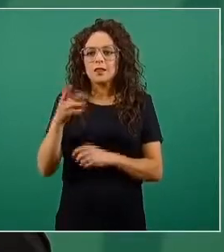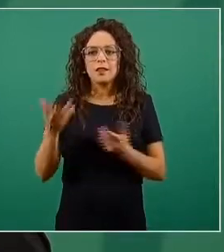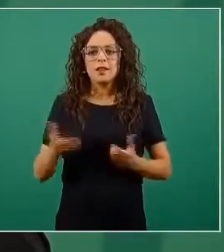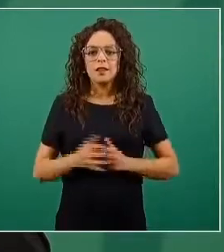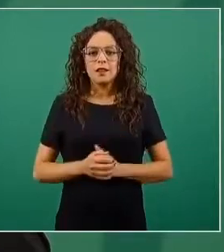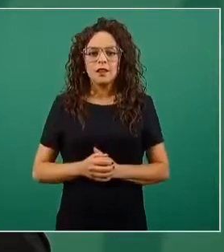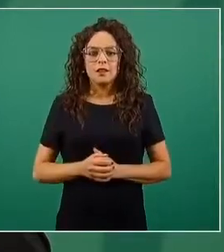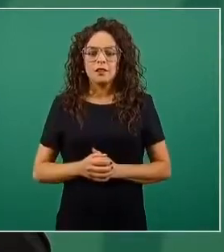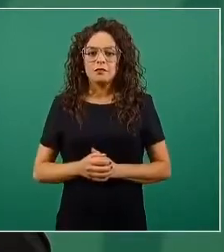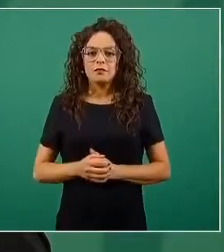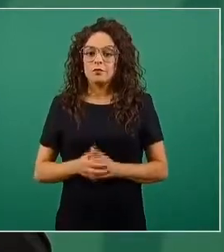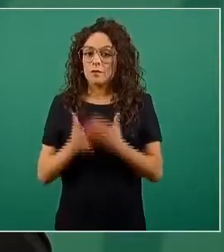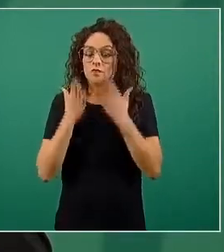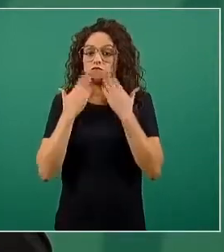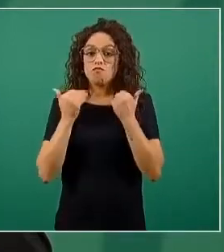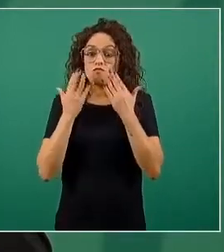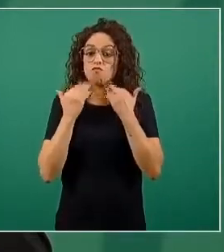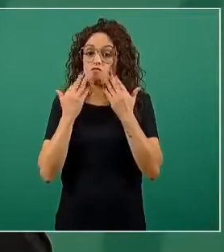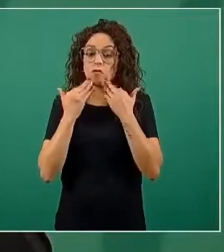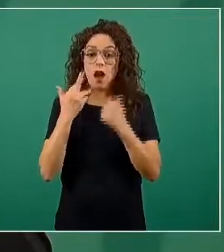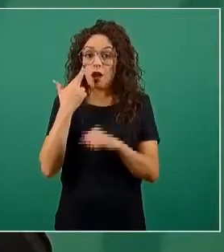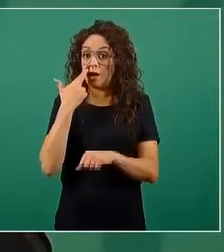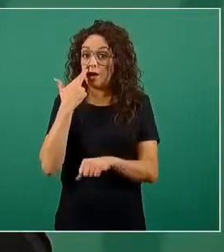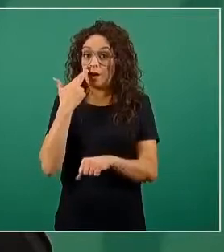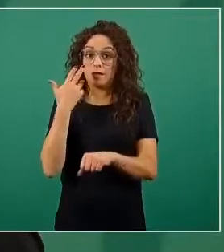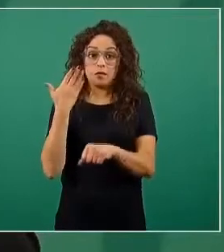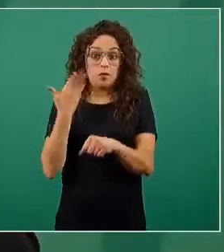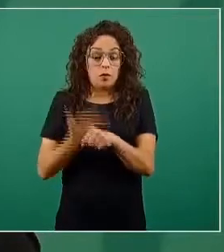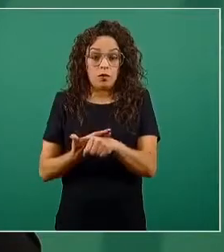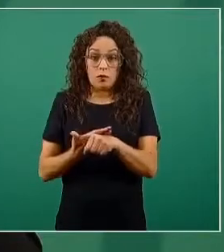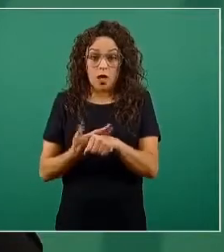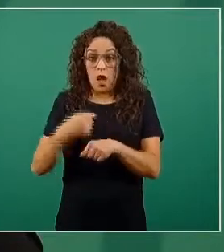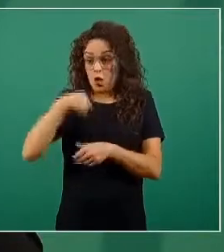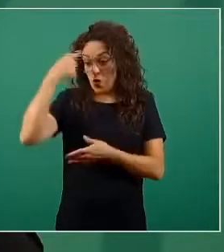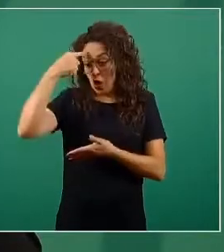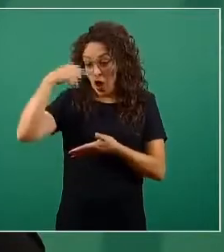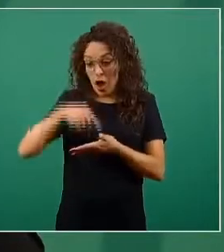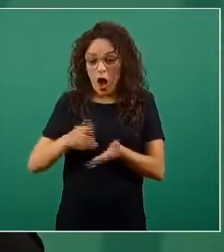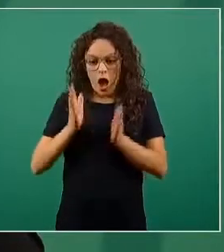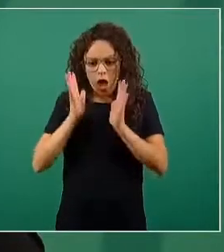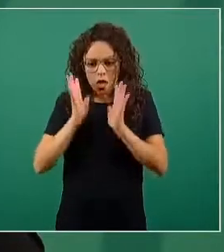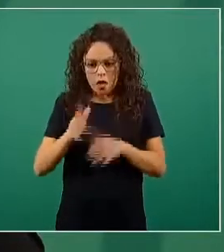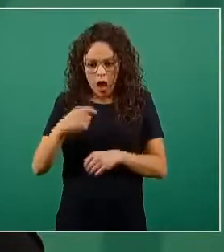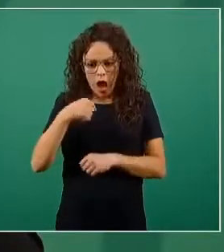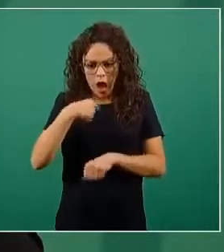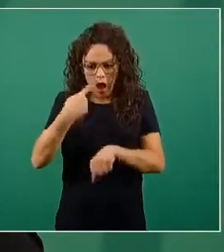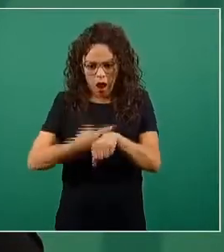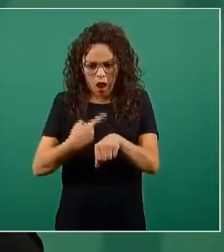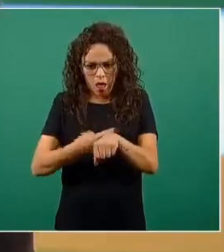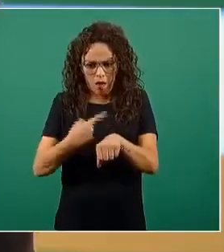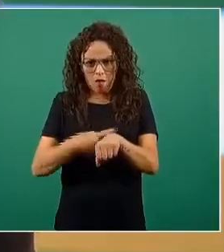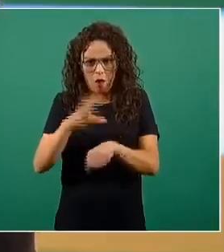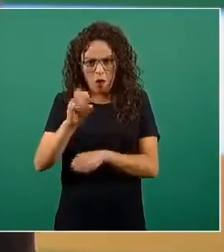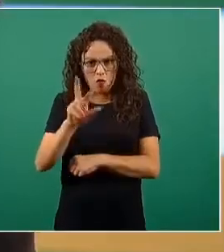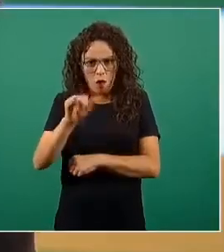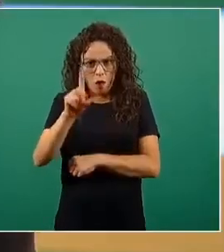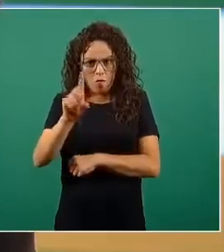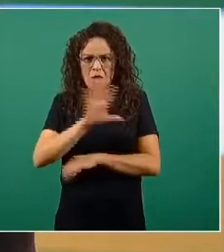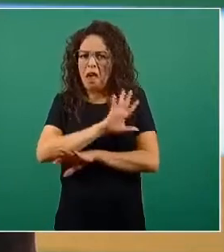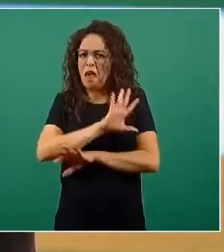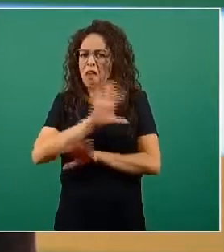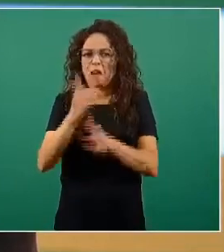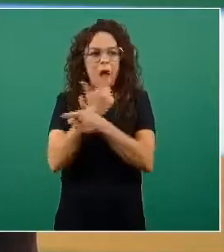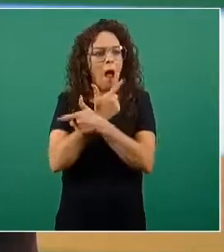irresponsable, lo voy a decir como lo pienso, creer que si yo ya fui positiva a COVID ya no tengo que cuidarme, ¿no? Porque ya me